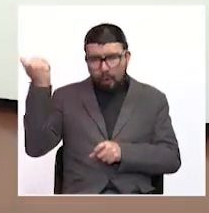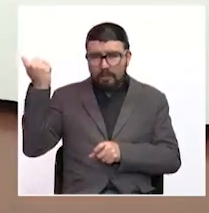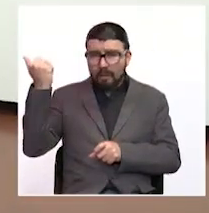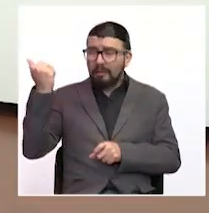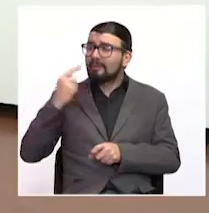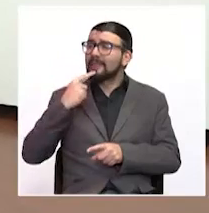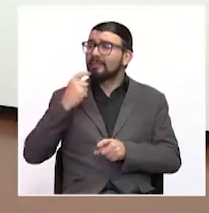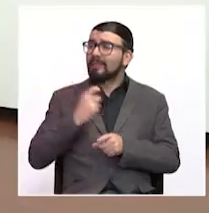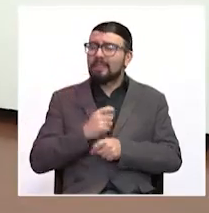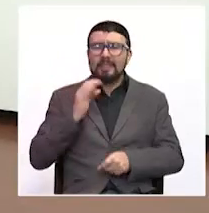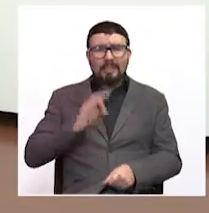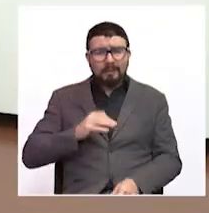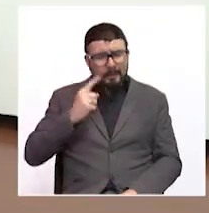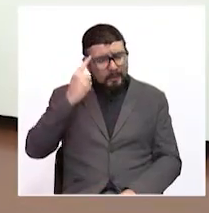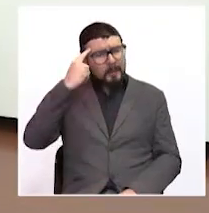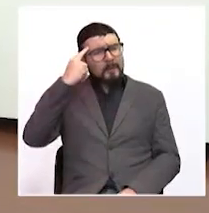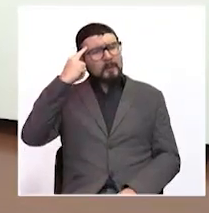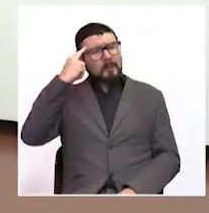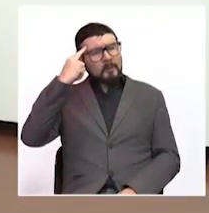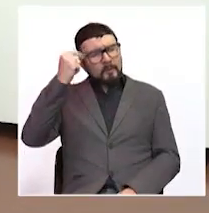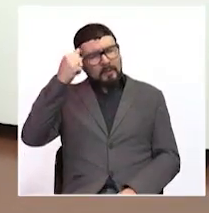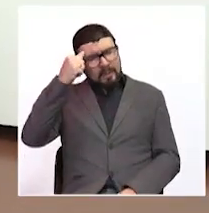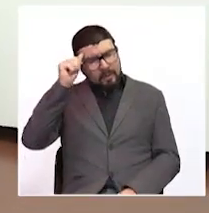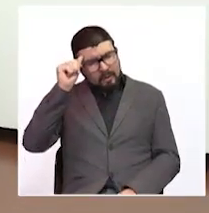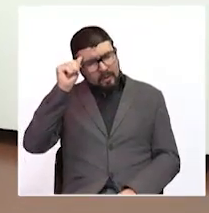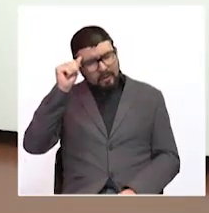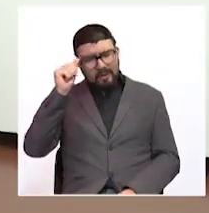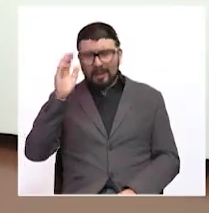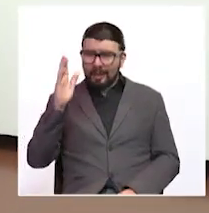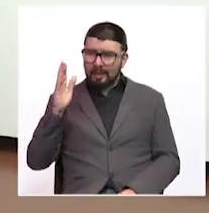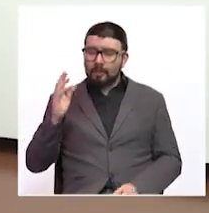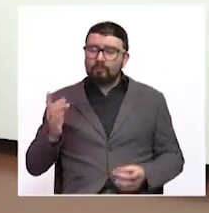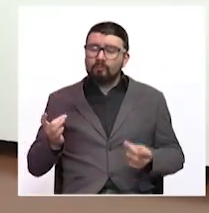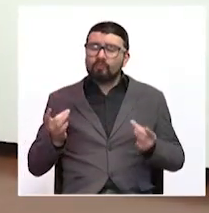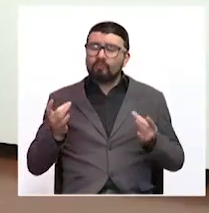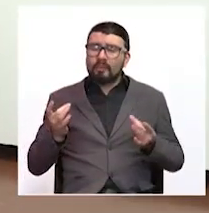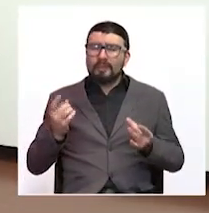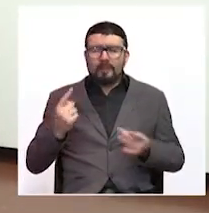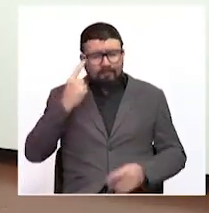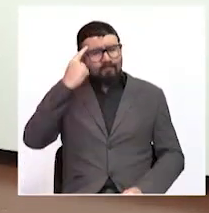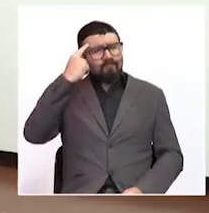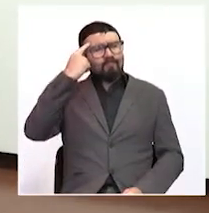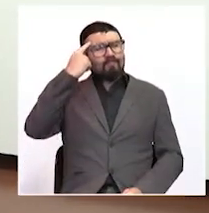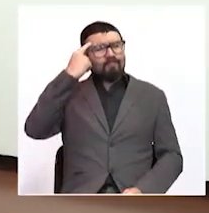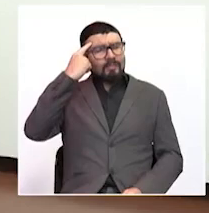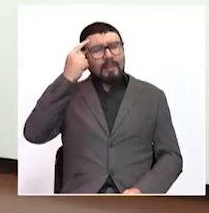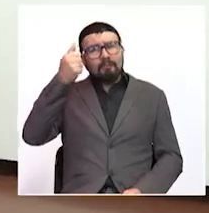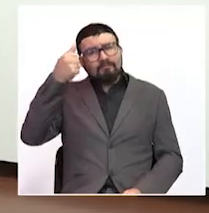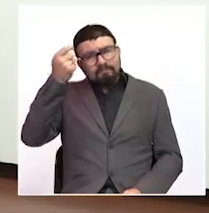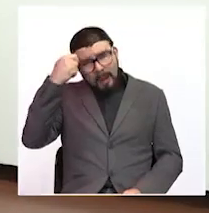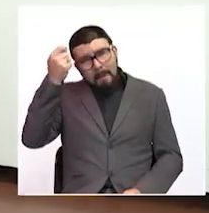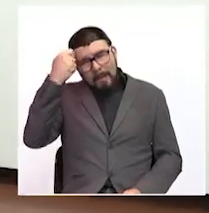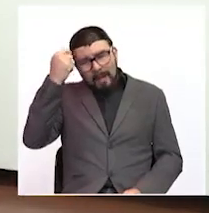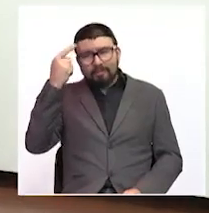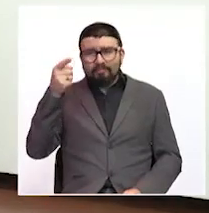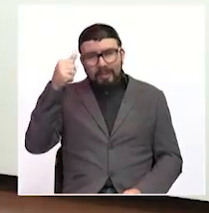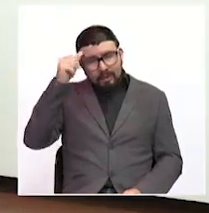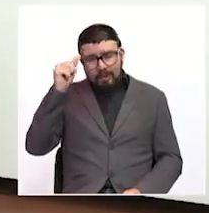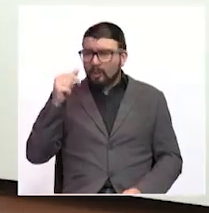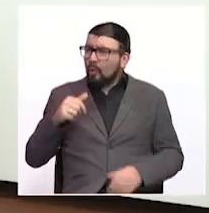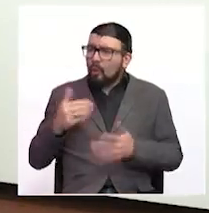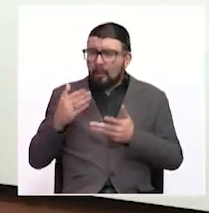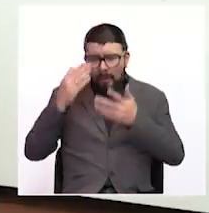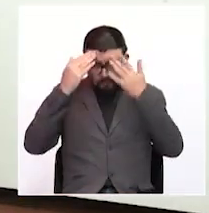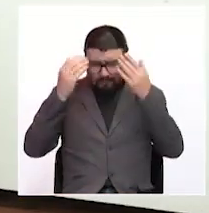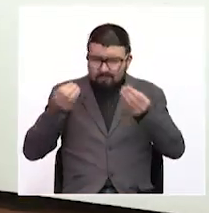nos llega a la memoria eso cuando meditamos a uno les llegan recuerdos y demás cómo hacer para para liberarnos para sí